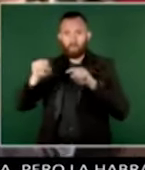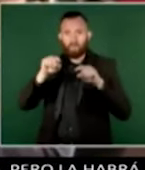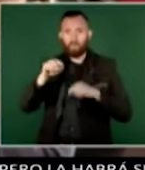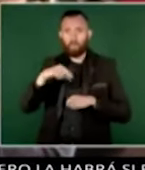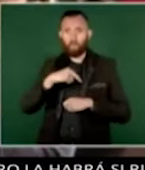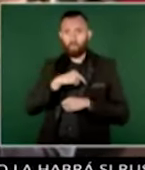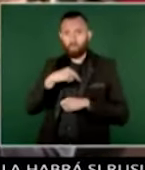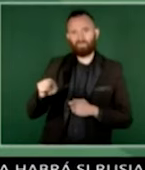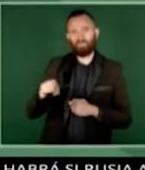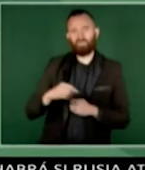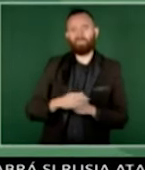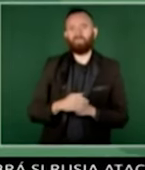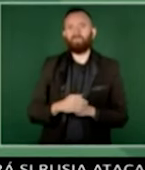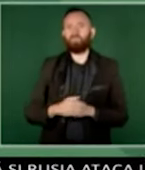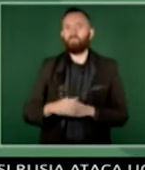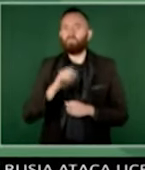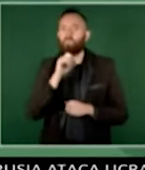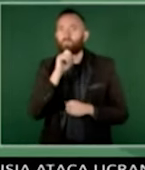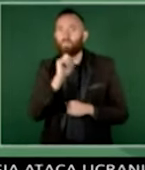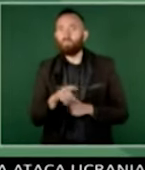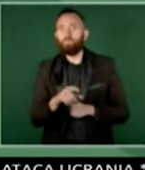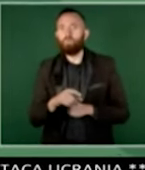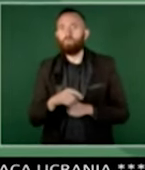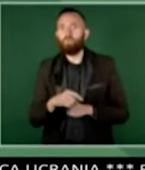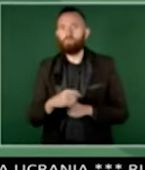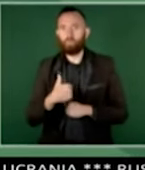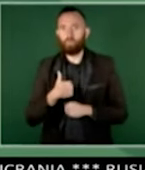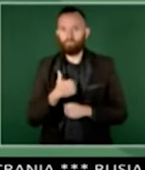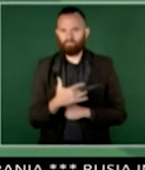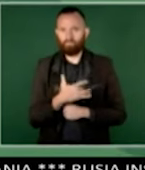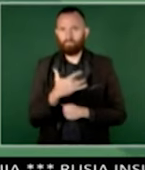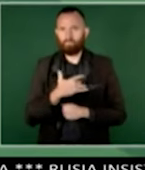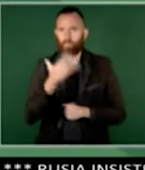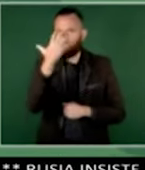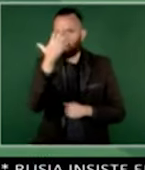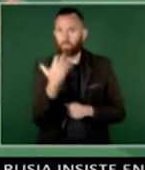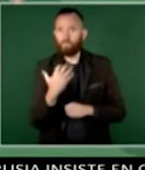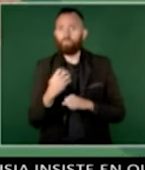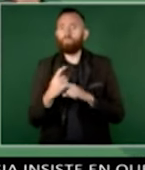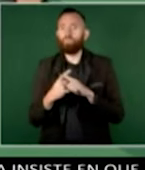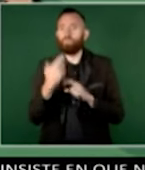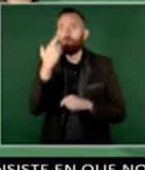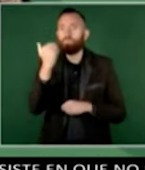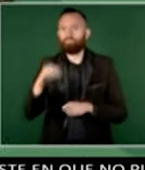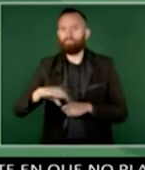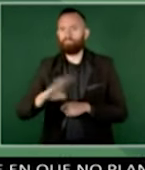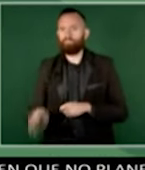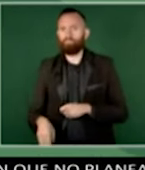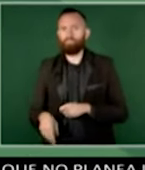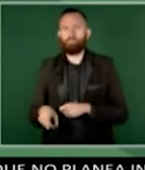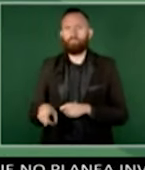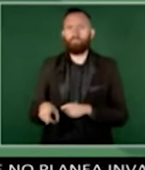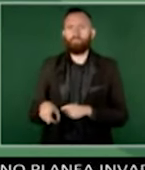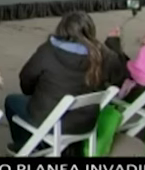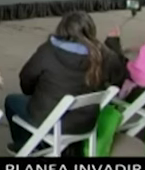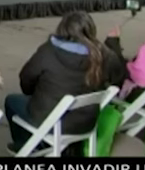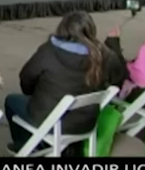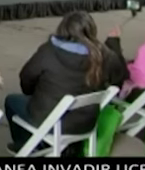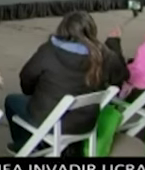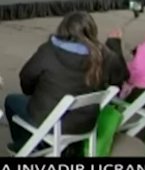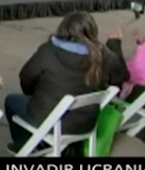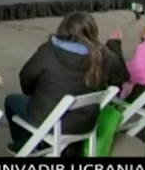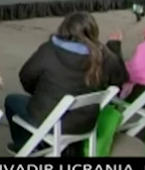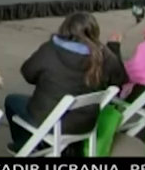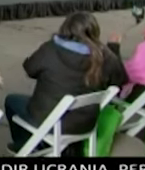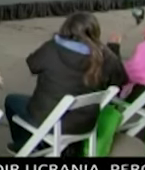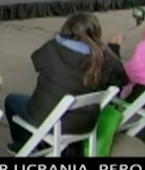luego ya enmendó y dijo, bueno, con las empresas españolas, no con el pueblo español, al que yo respeto mucho, pero el caso es ese,